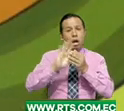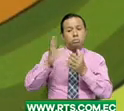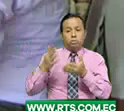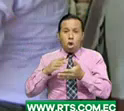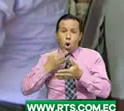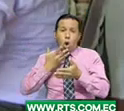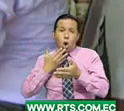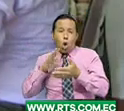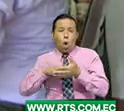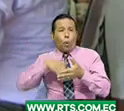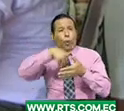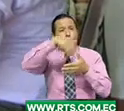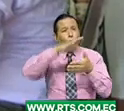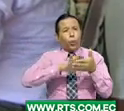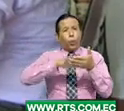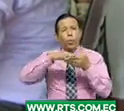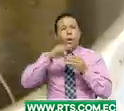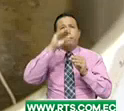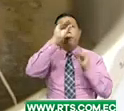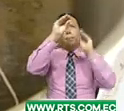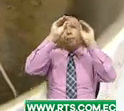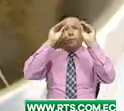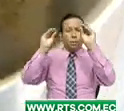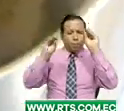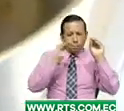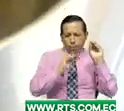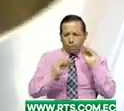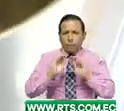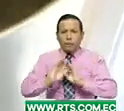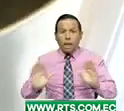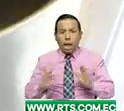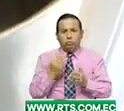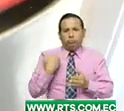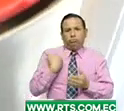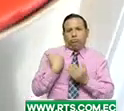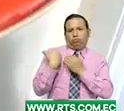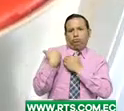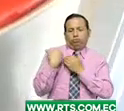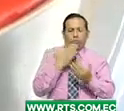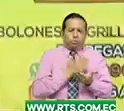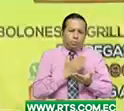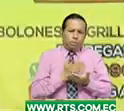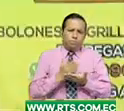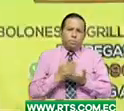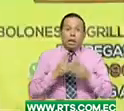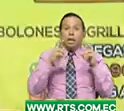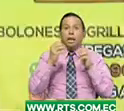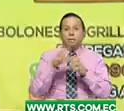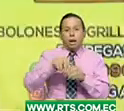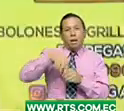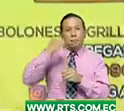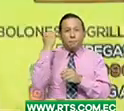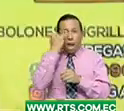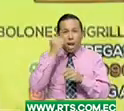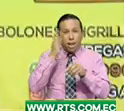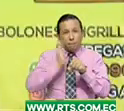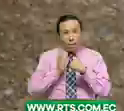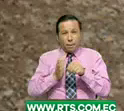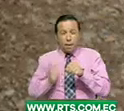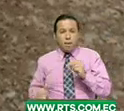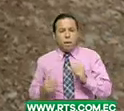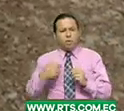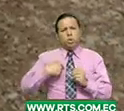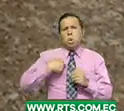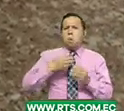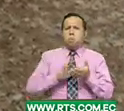otras decoraciones y a preparar ciertos platos elaborados a base de verde. Ahora tengo bollos, humitas, que yo mismo las preparo.